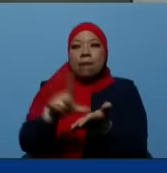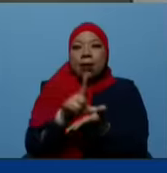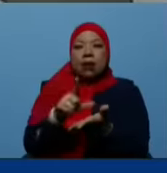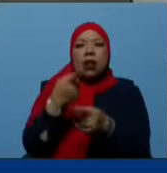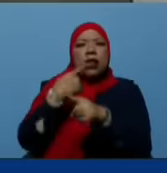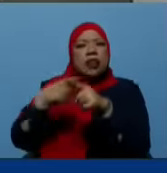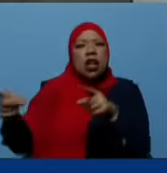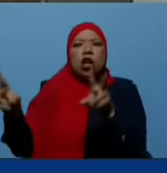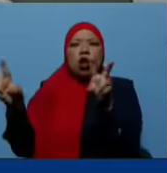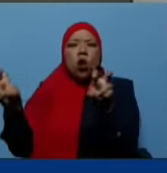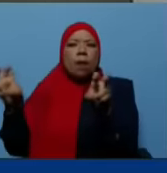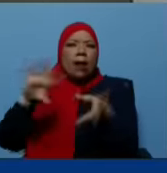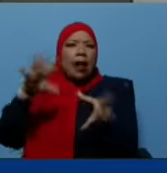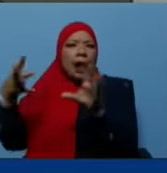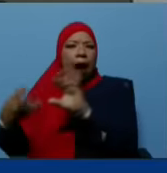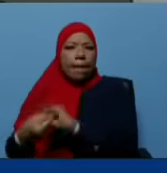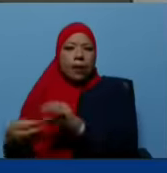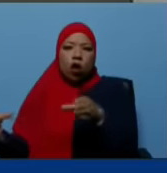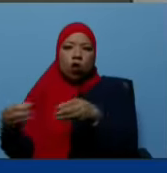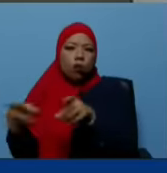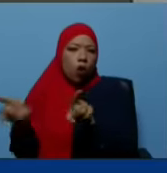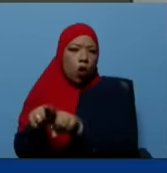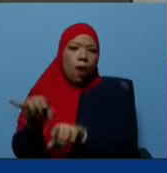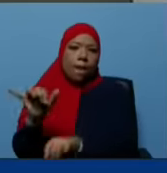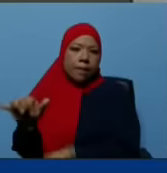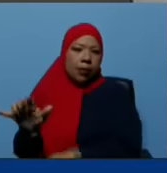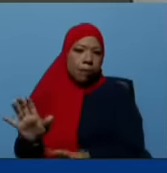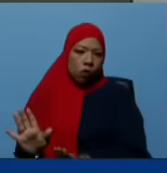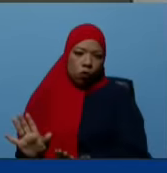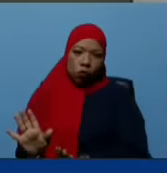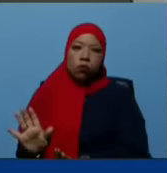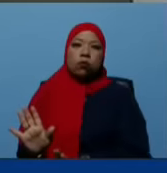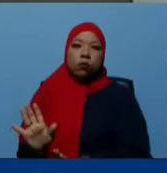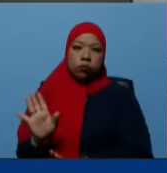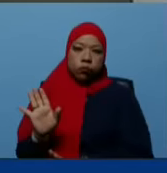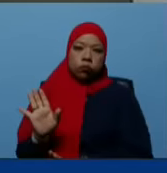manera. Pero al final es el Grupo de Lima.